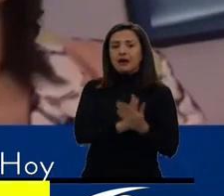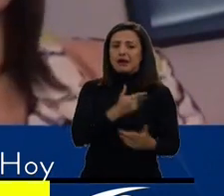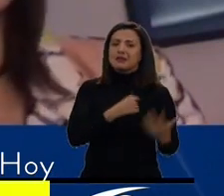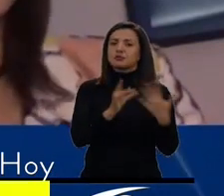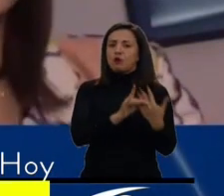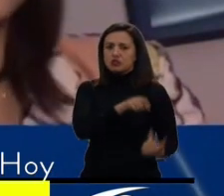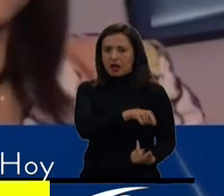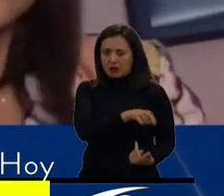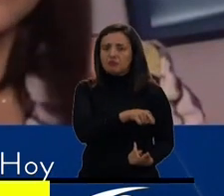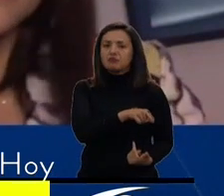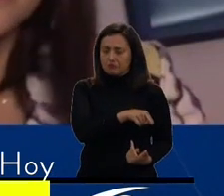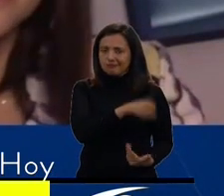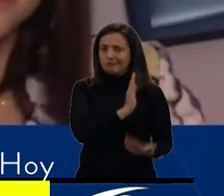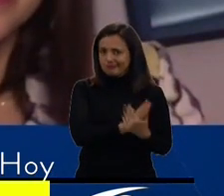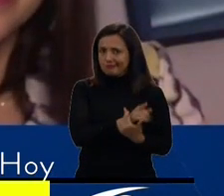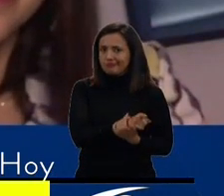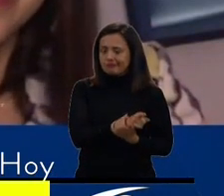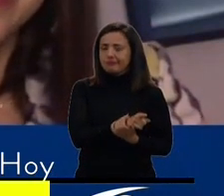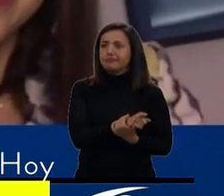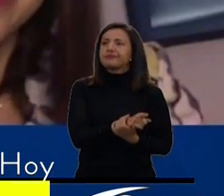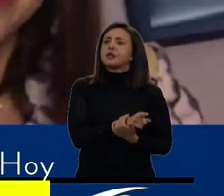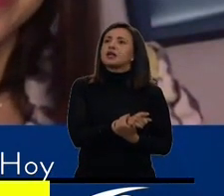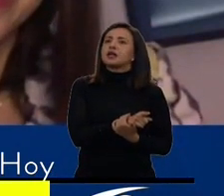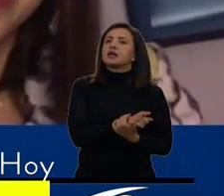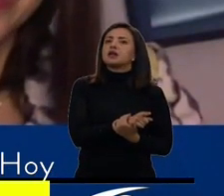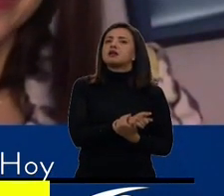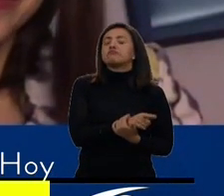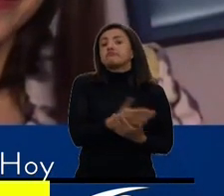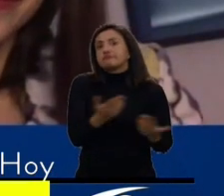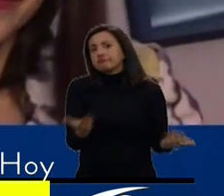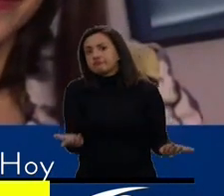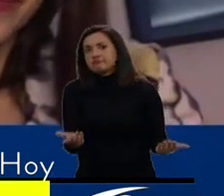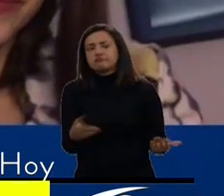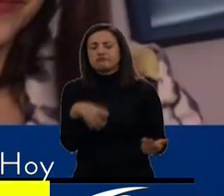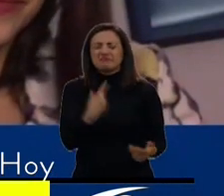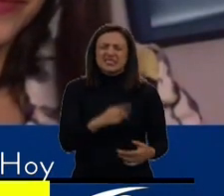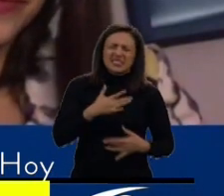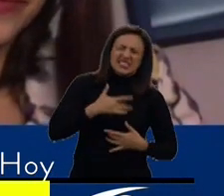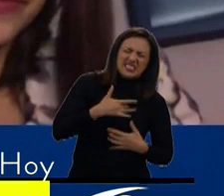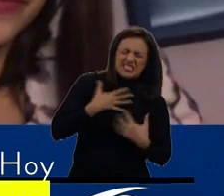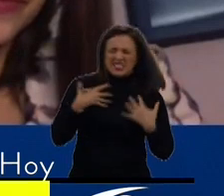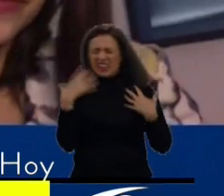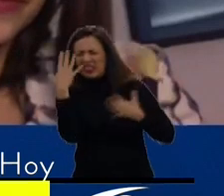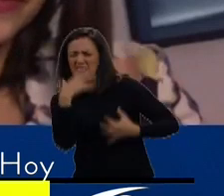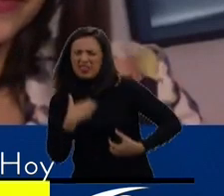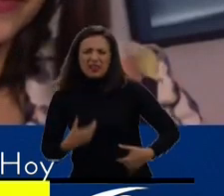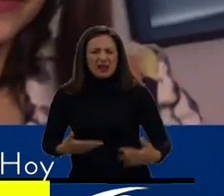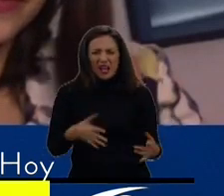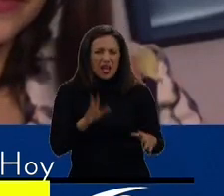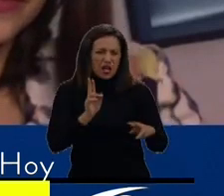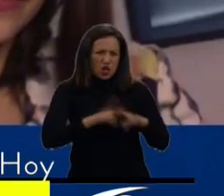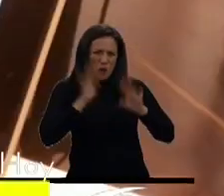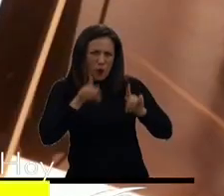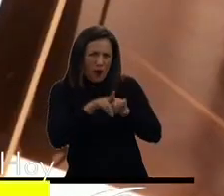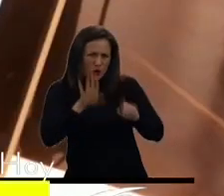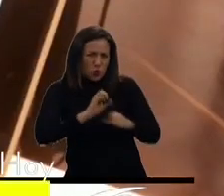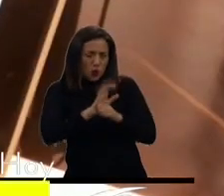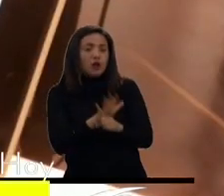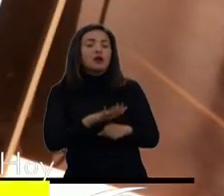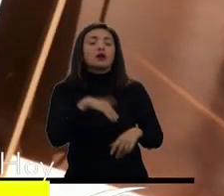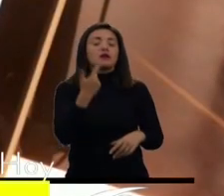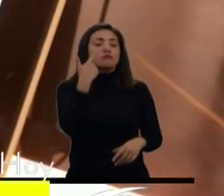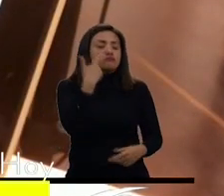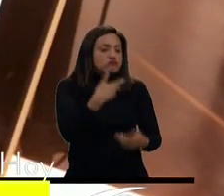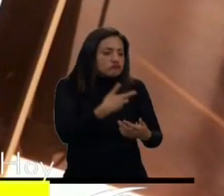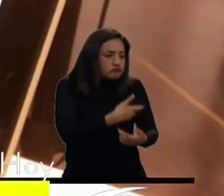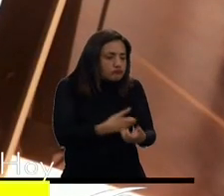mujer. Y bueno, pues empezó a encontrarse mal con los síntomas típicos. Y cuando se hizo la prueba